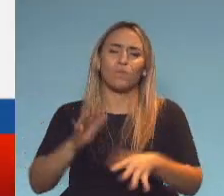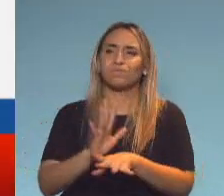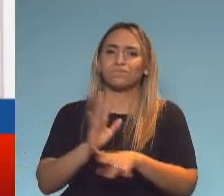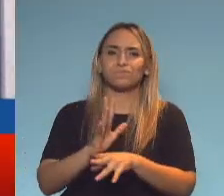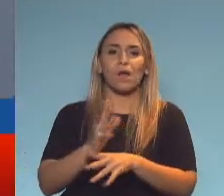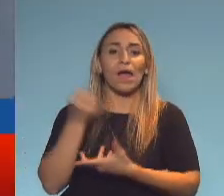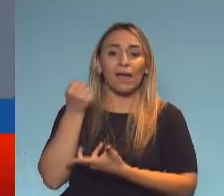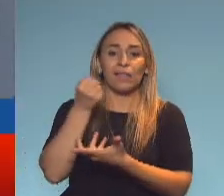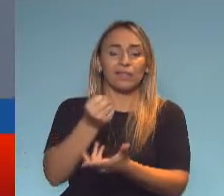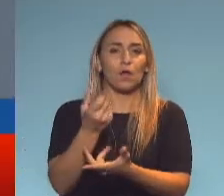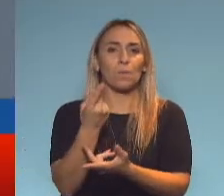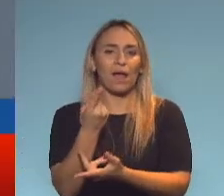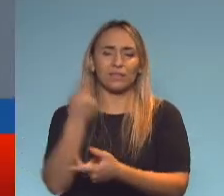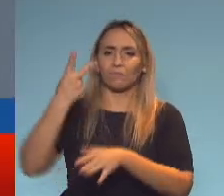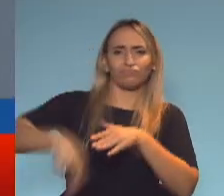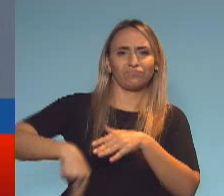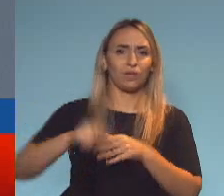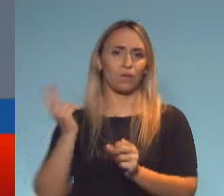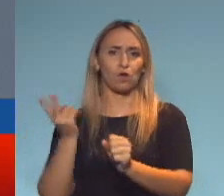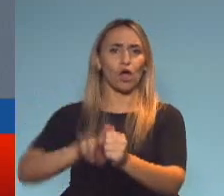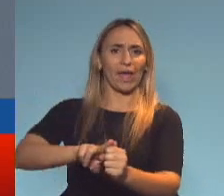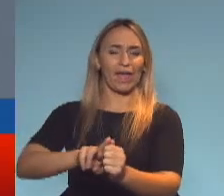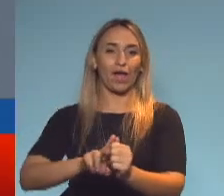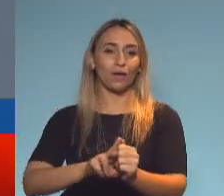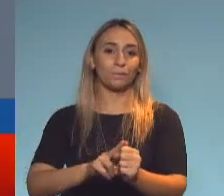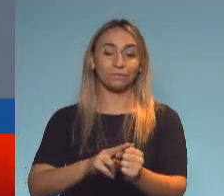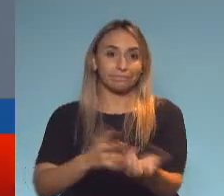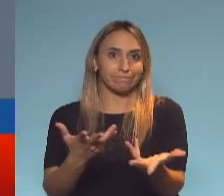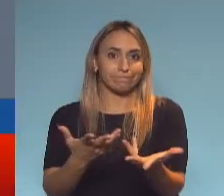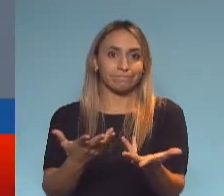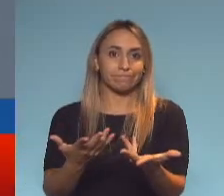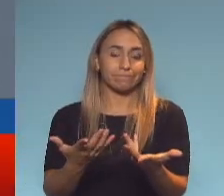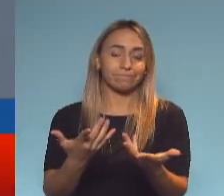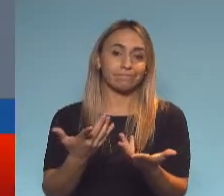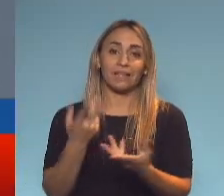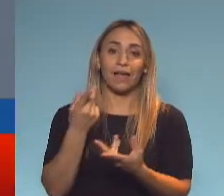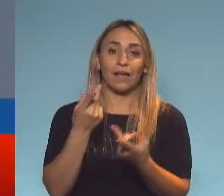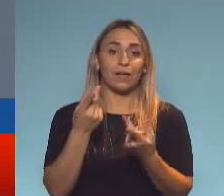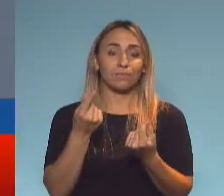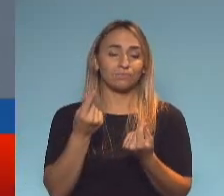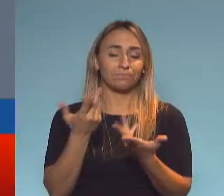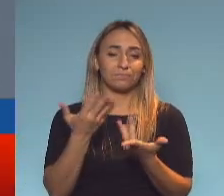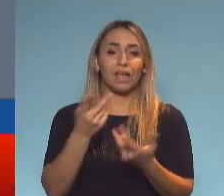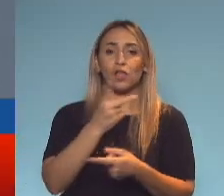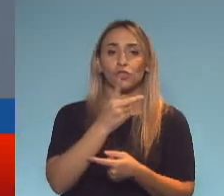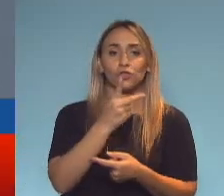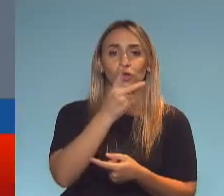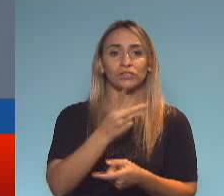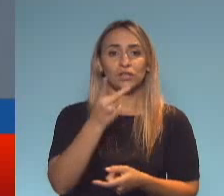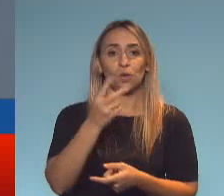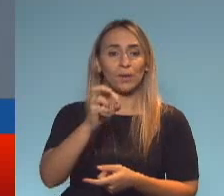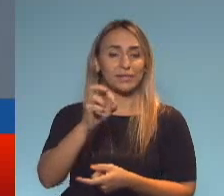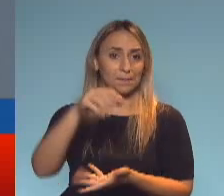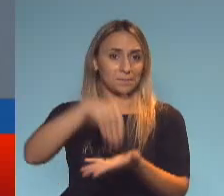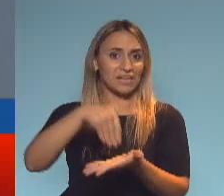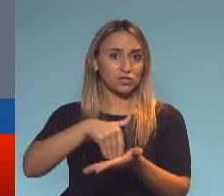aplicaron en época de pandemia, donde afectaron a más de, digamos, redujeron más de 220